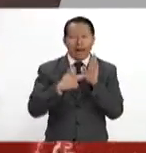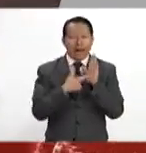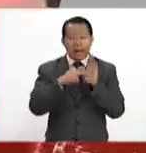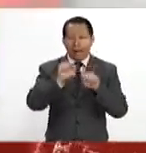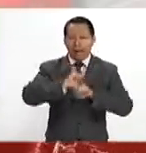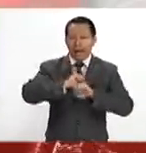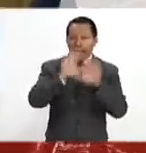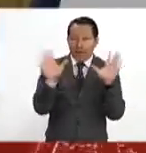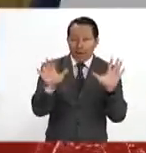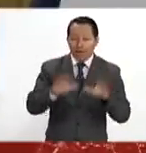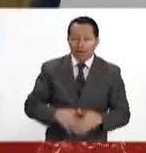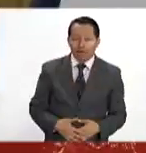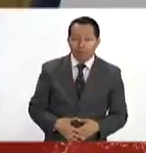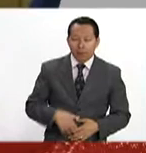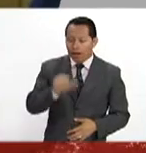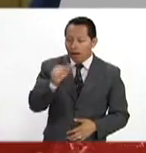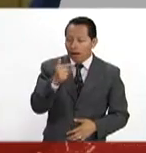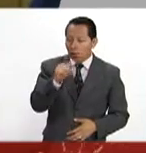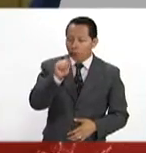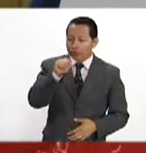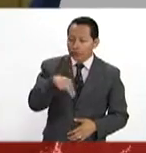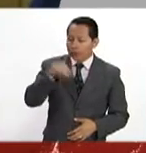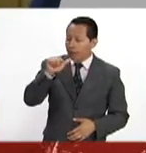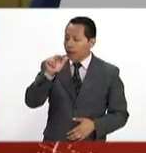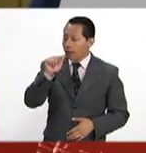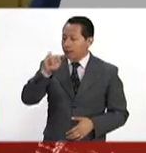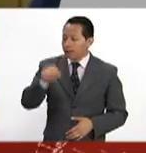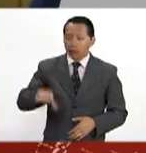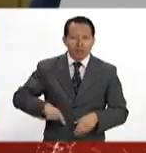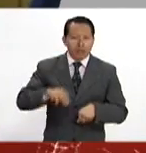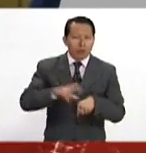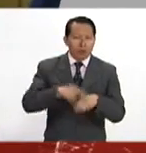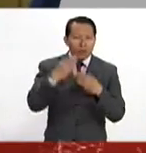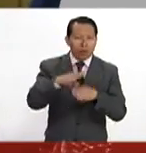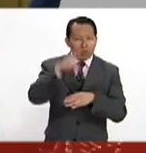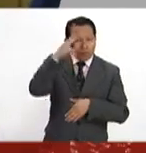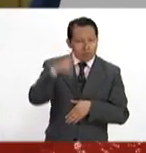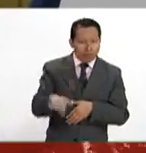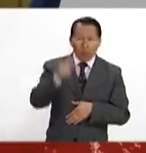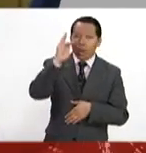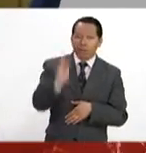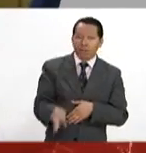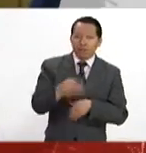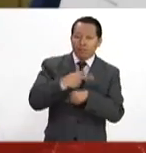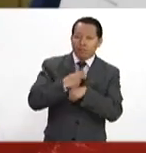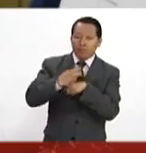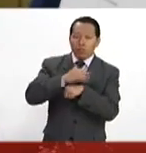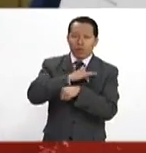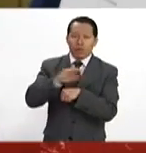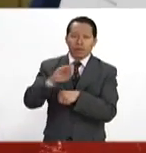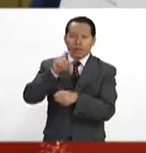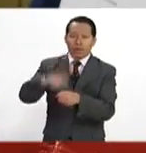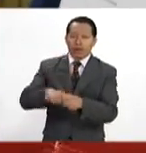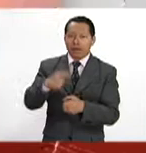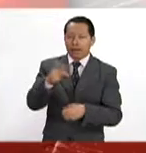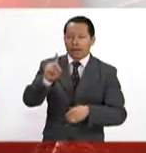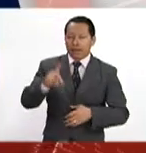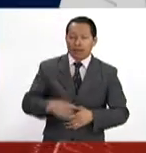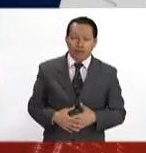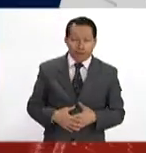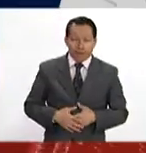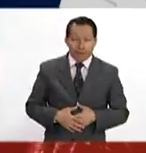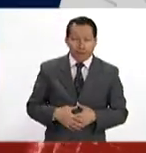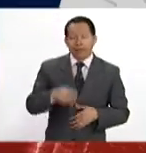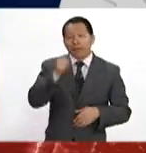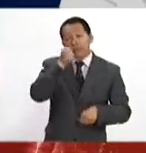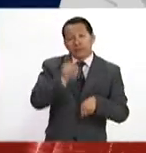claras. Agustín Carstens, gobernador del Banco de México, acepta la invitación para integrarse al G30.